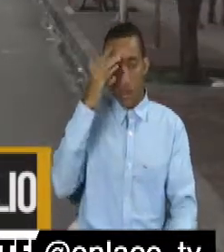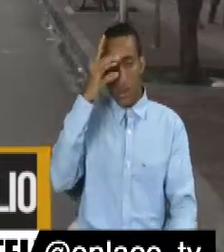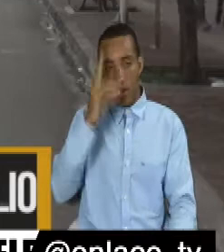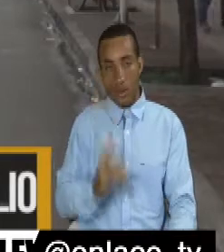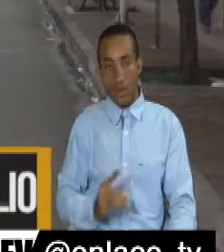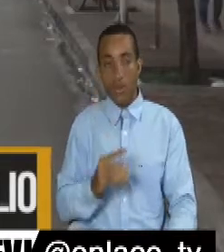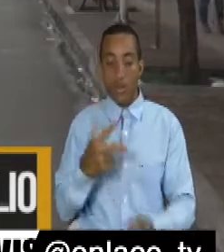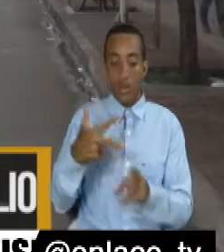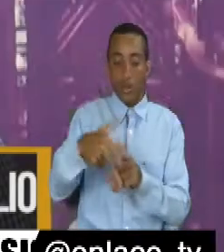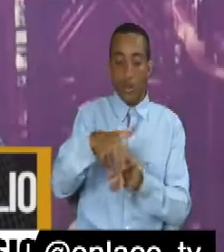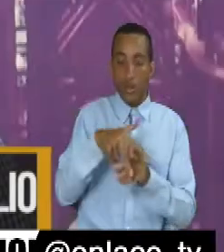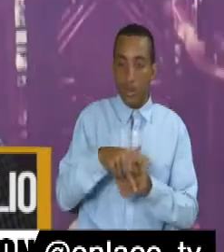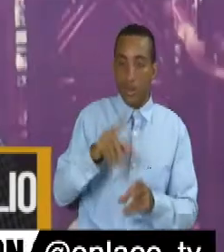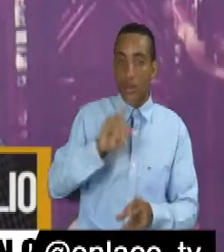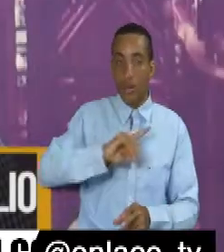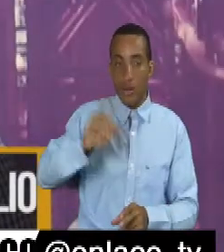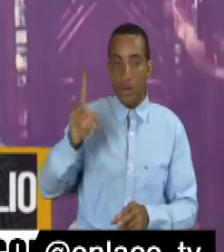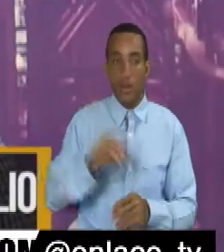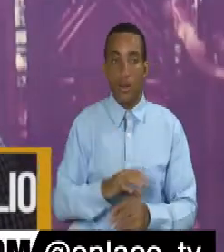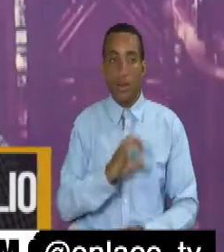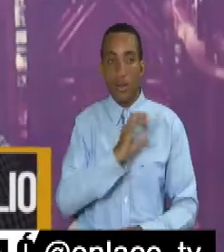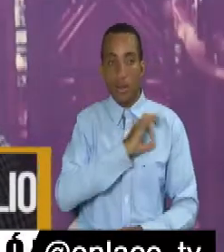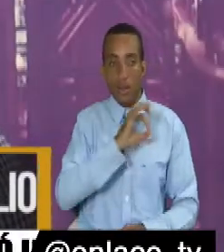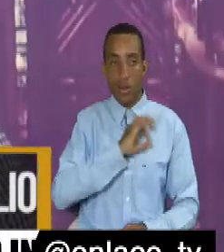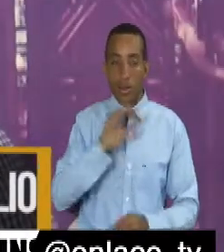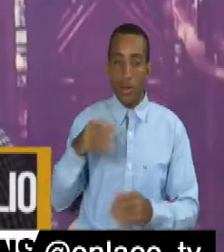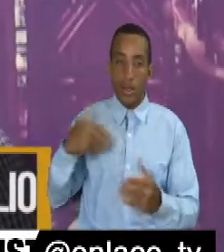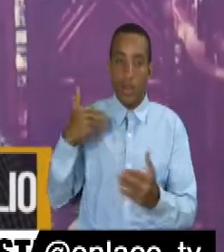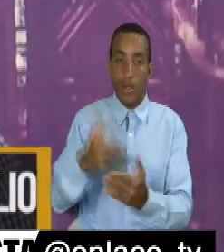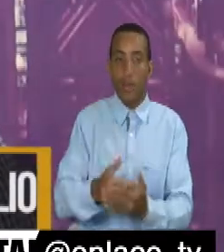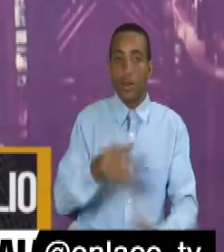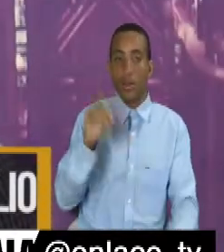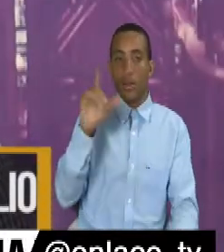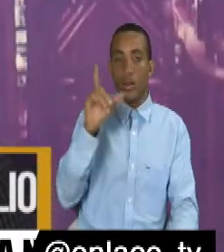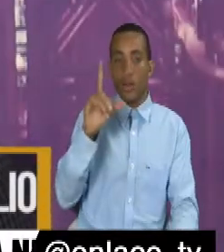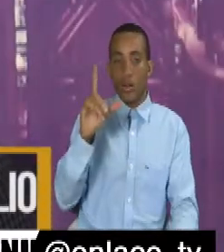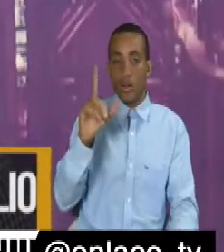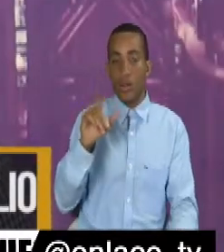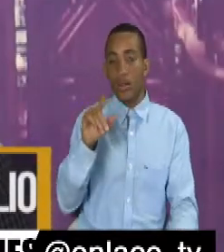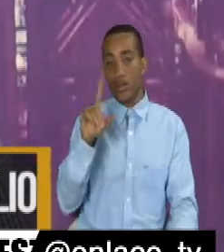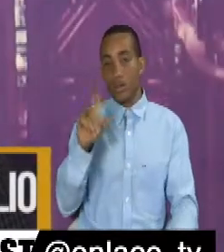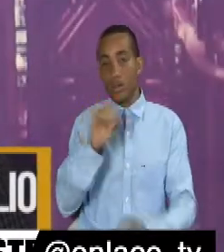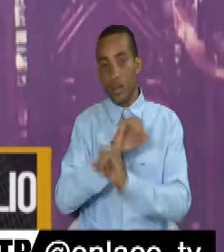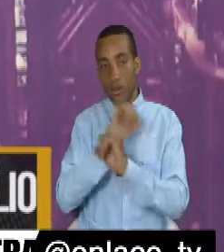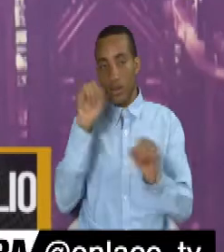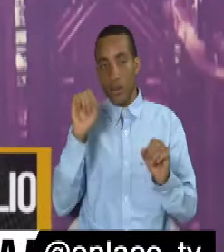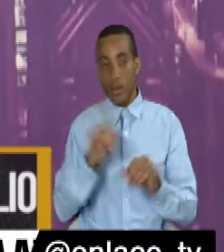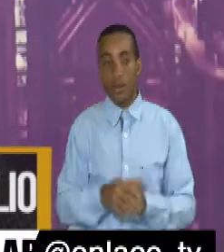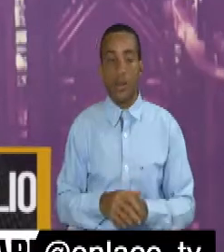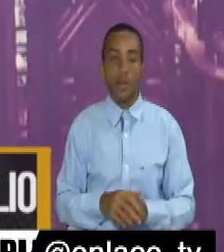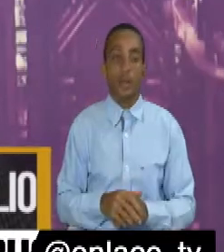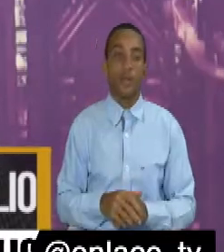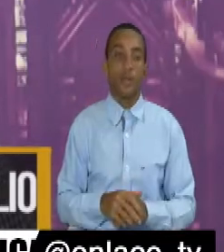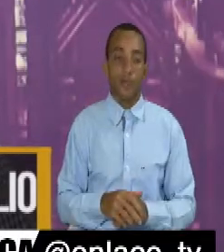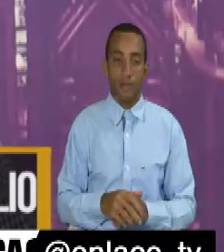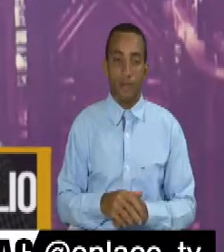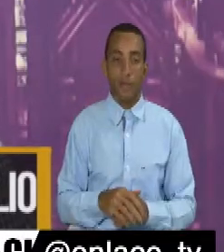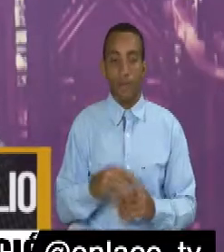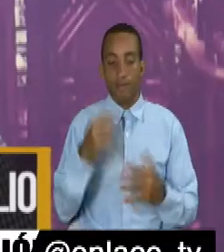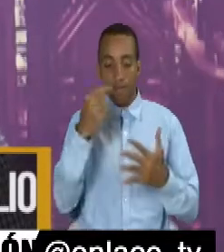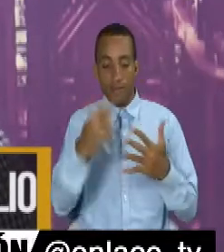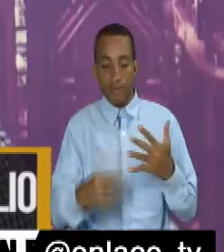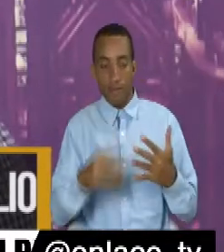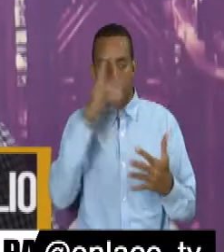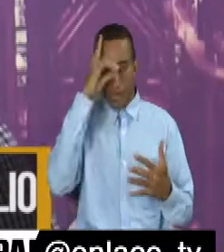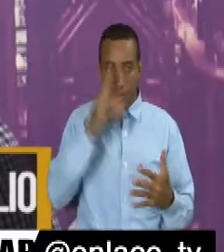Prohibición de parrillero a partir del sábado hasta el lunes a las 6 de la mañana. Y esta van a ser una serie de decisiones que se